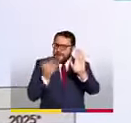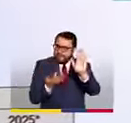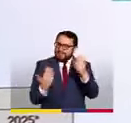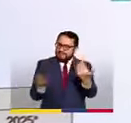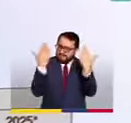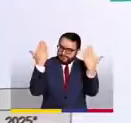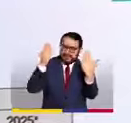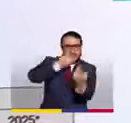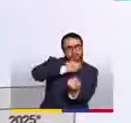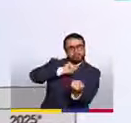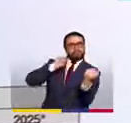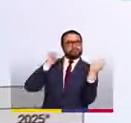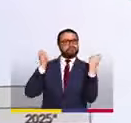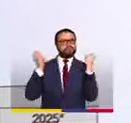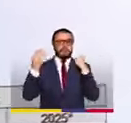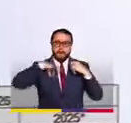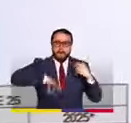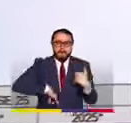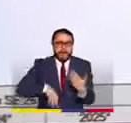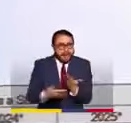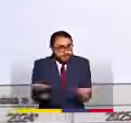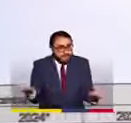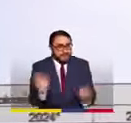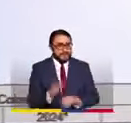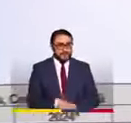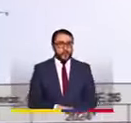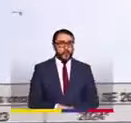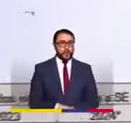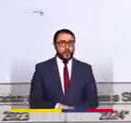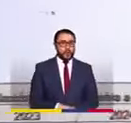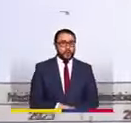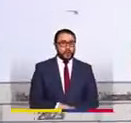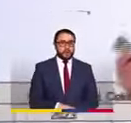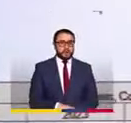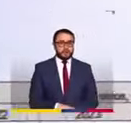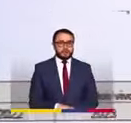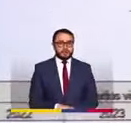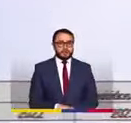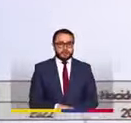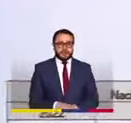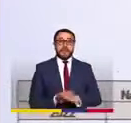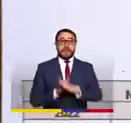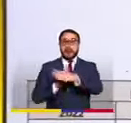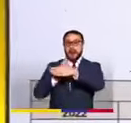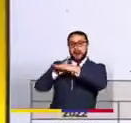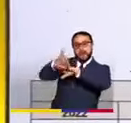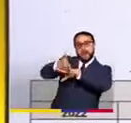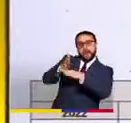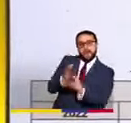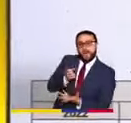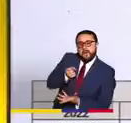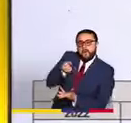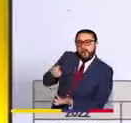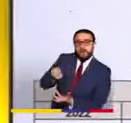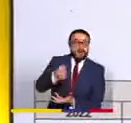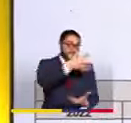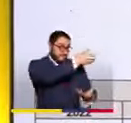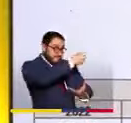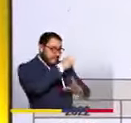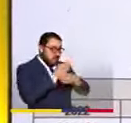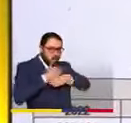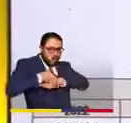beneficios del cambio, de no tener intermediación financiera, de